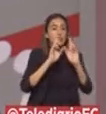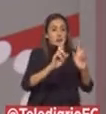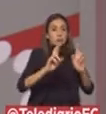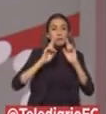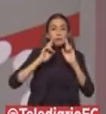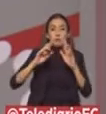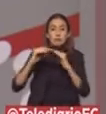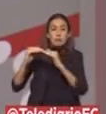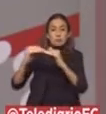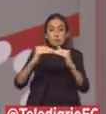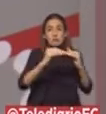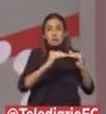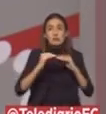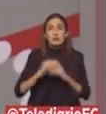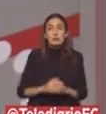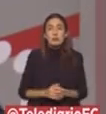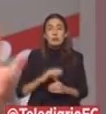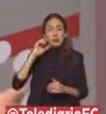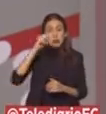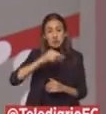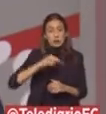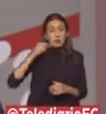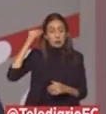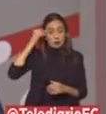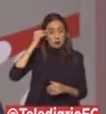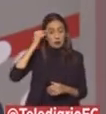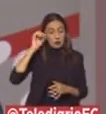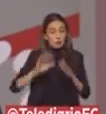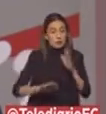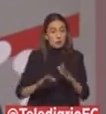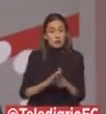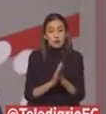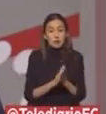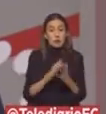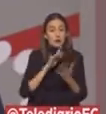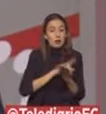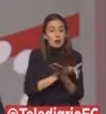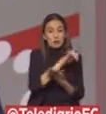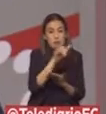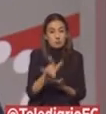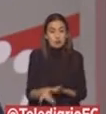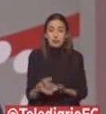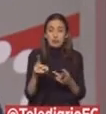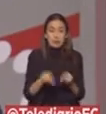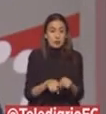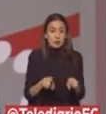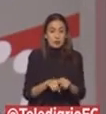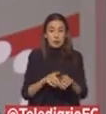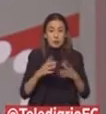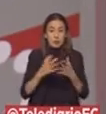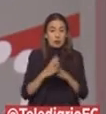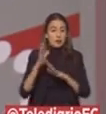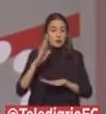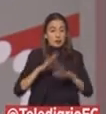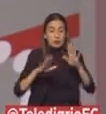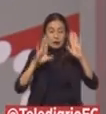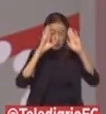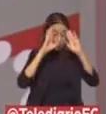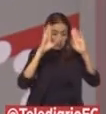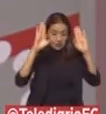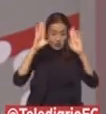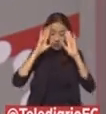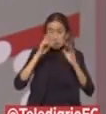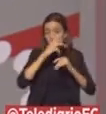estandarizadas por parte de los gobiernos que hay una estandarización los documentos de viaje hay amenazas a la seguridad regional que tienen que ser atendidas